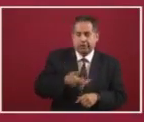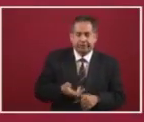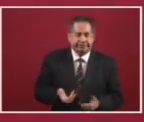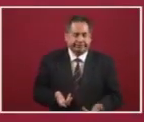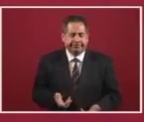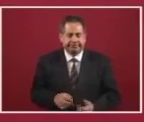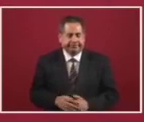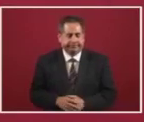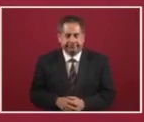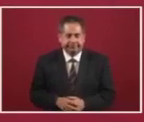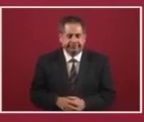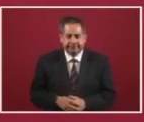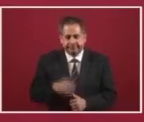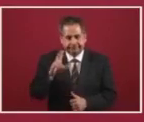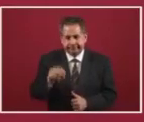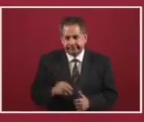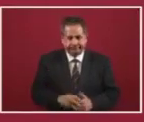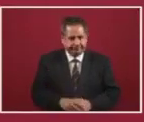Y no,